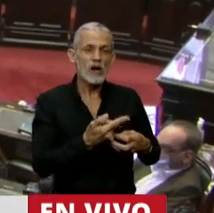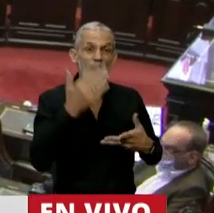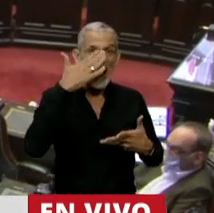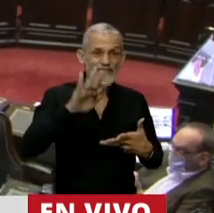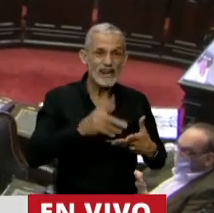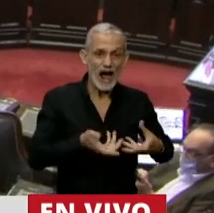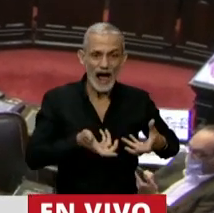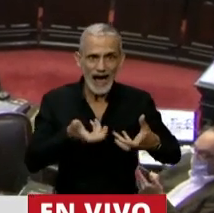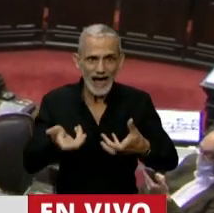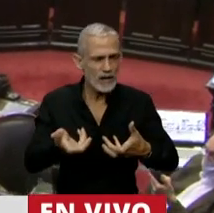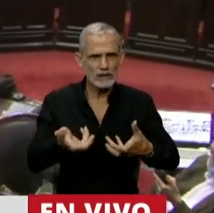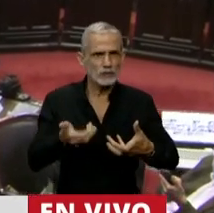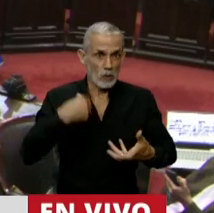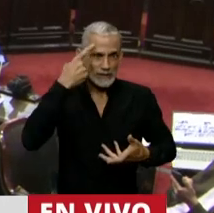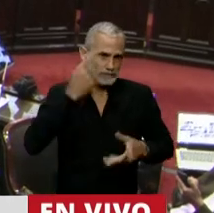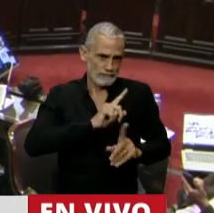impulsando este impuesto.